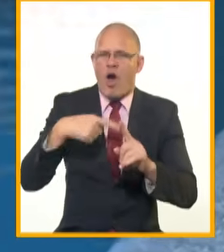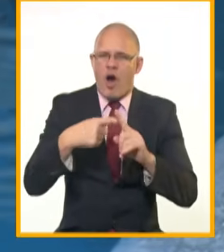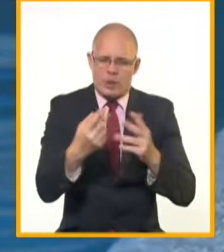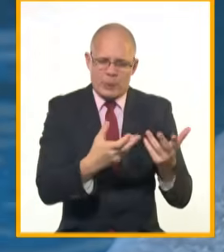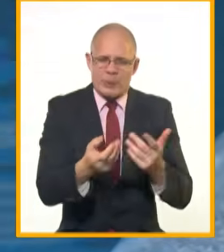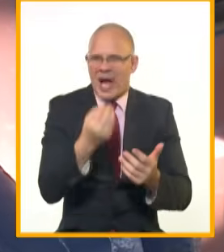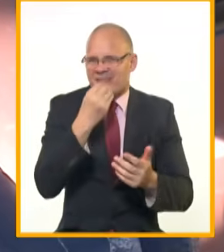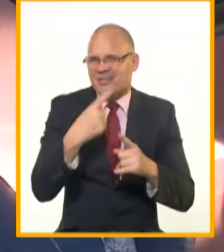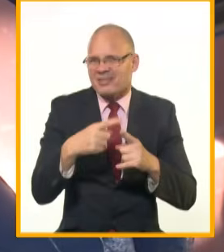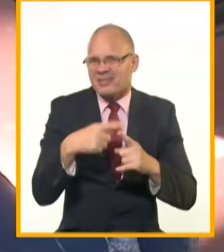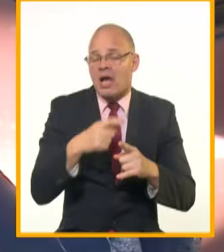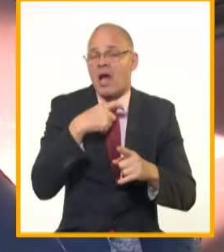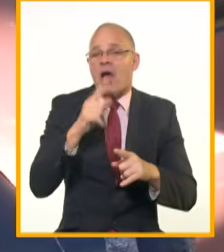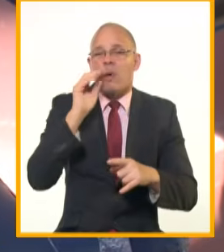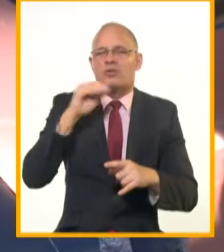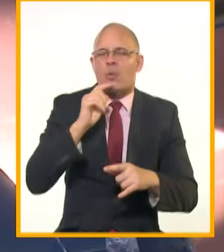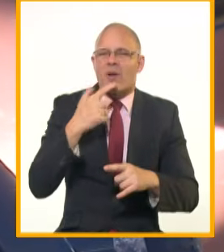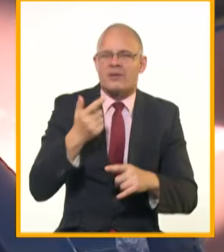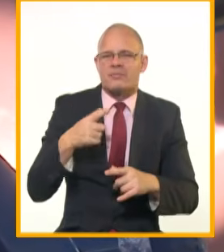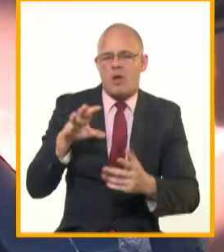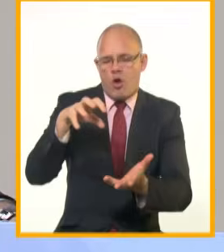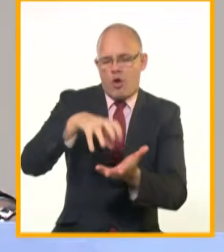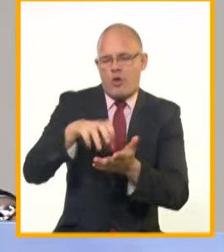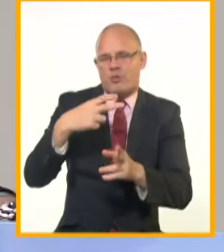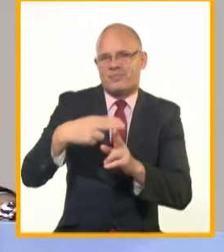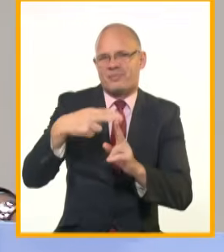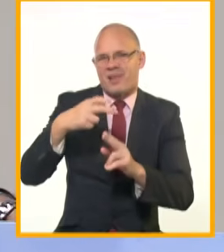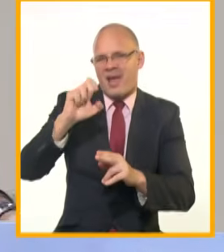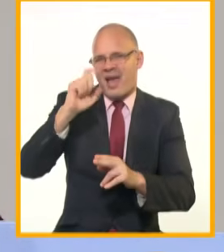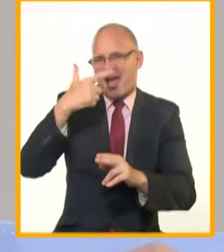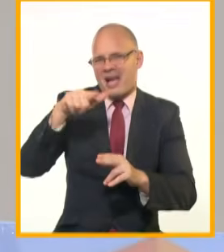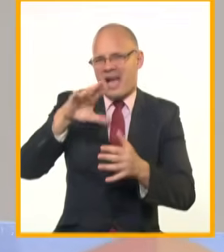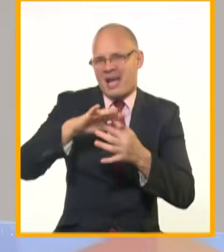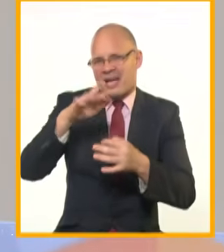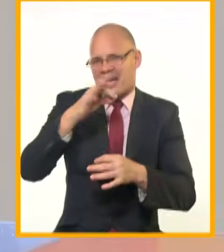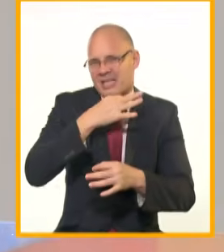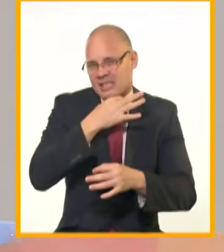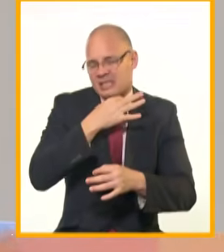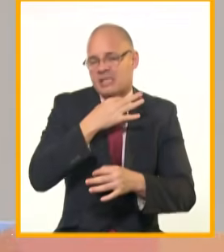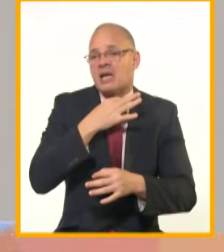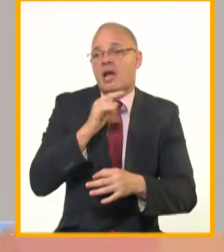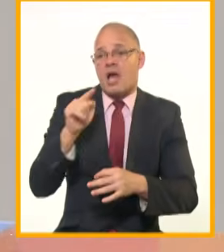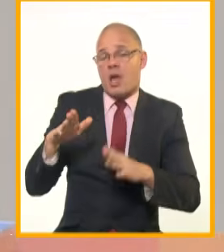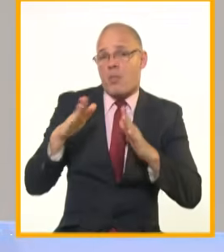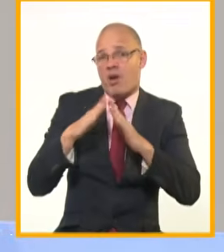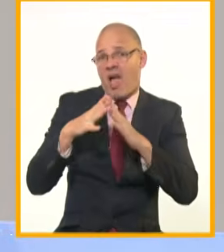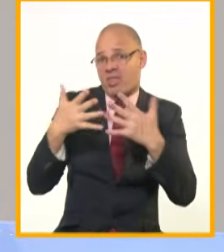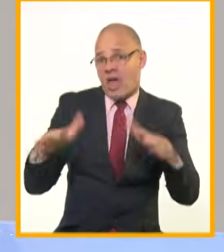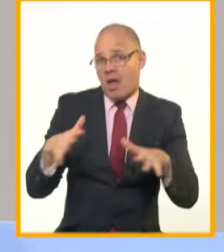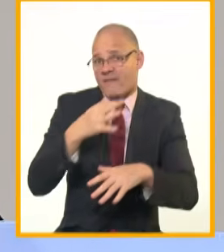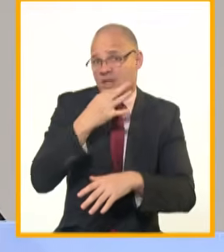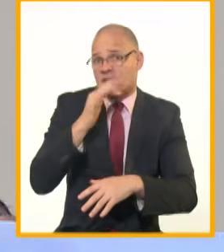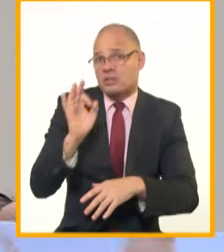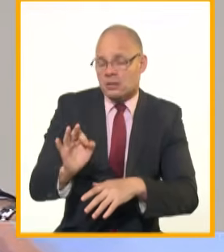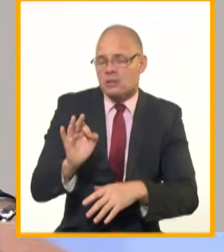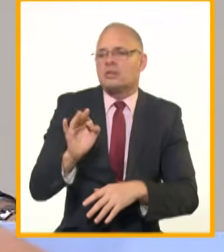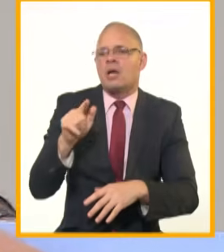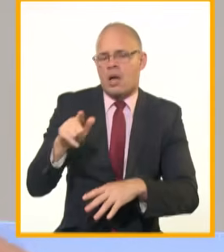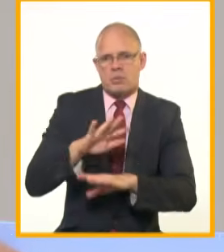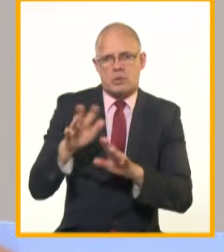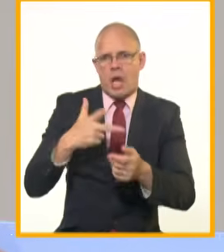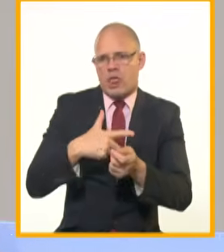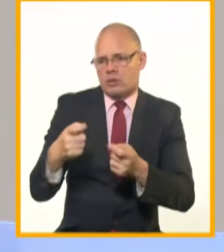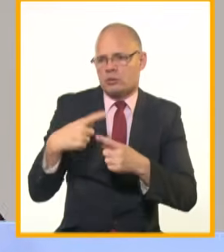hogar de ancianos del Cangre es un hogar de ancianos con es una gran instalación que tiene un apadrinamiento, se le logró